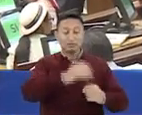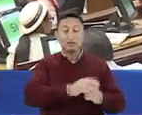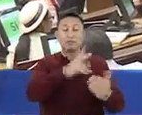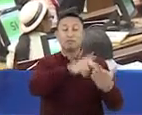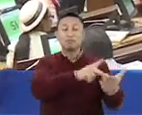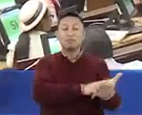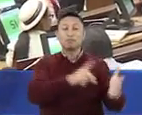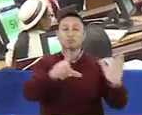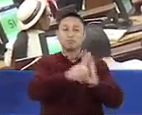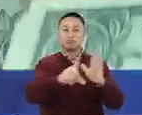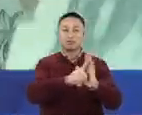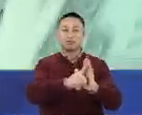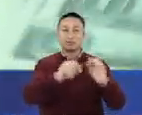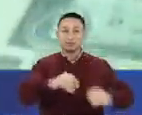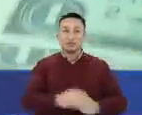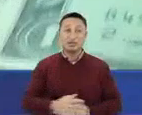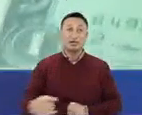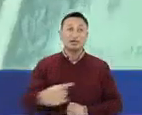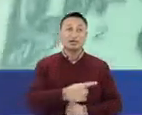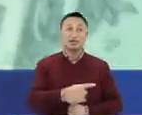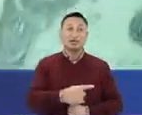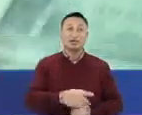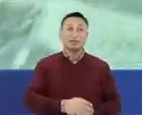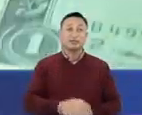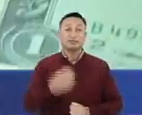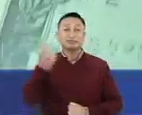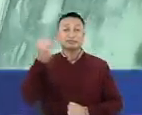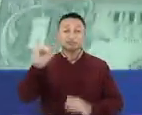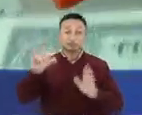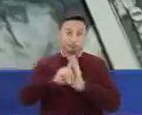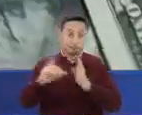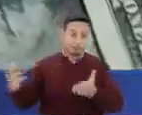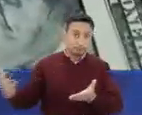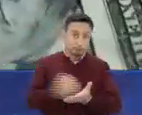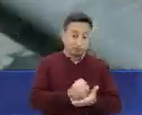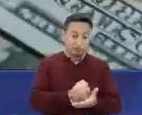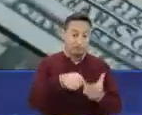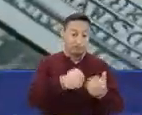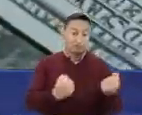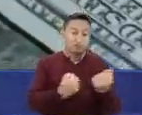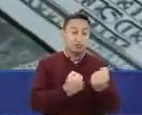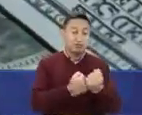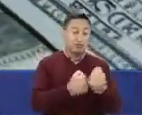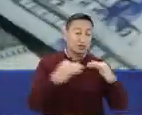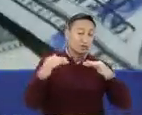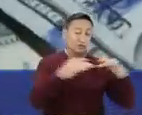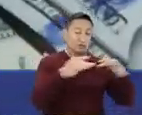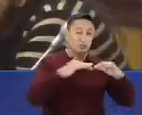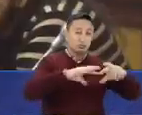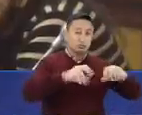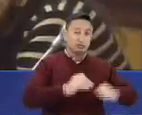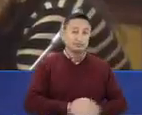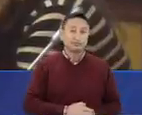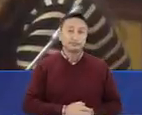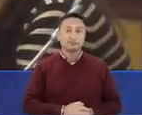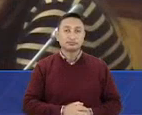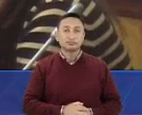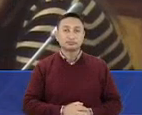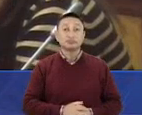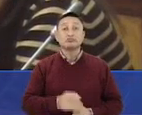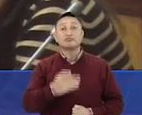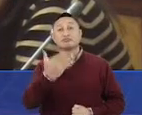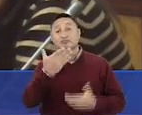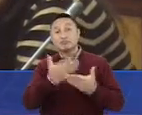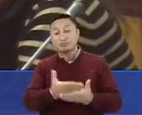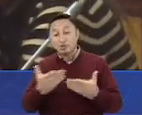de ley para el ahorro y la monetización de recursos económicos para el financiamiento de la lucha contra la corrupción. Se tiene que el patrimonio